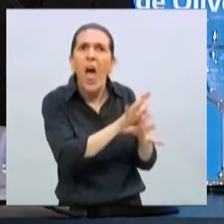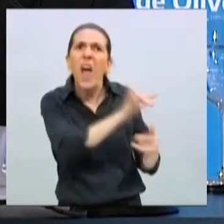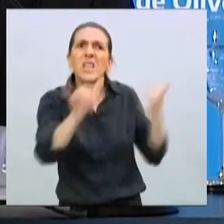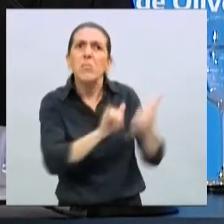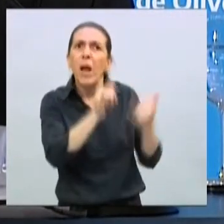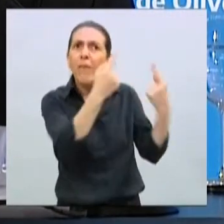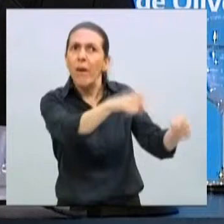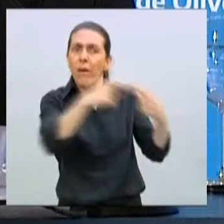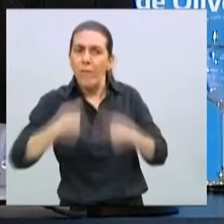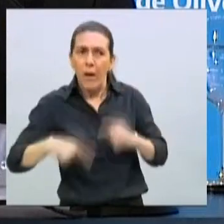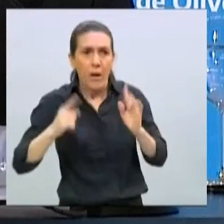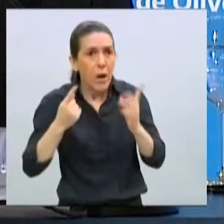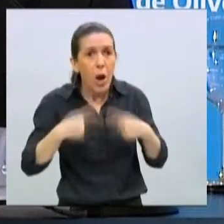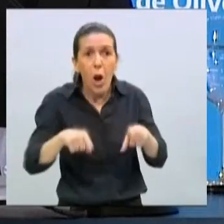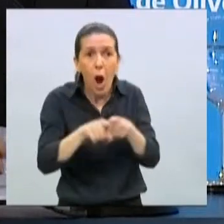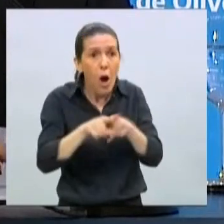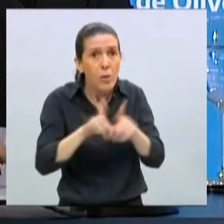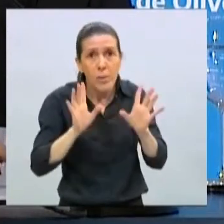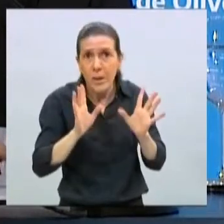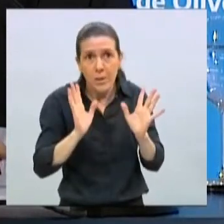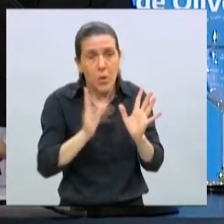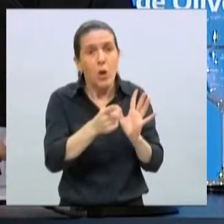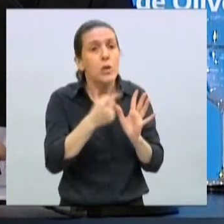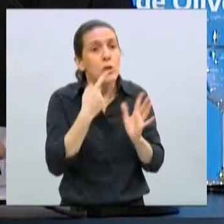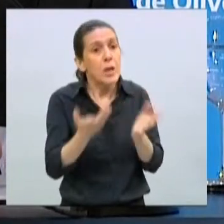finalmente han llevado también a desastres. Así que